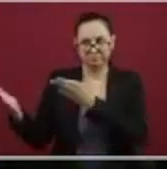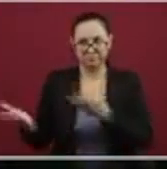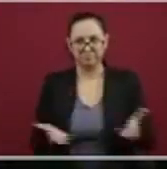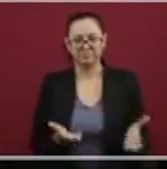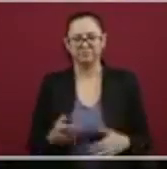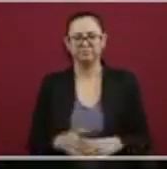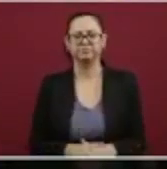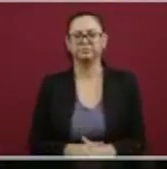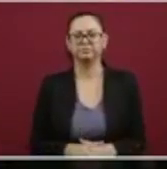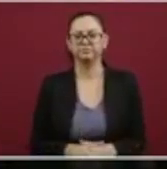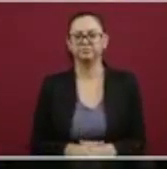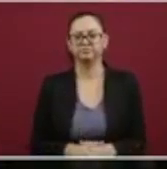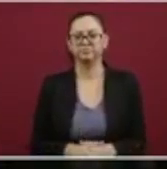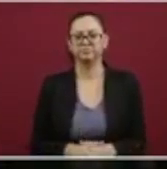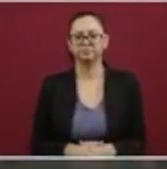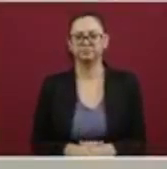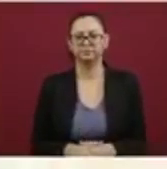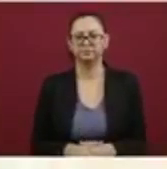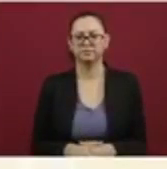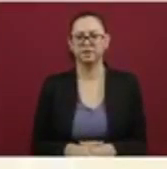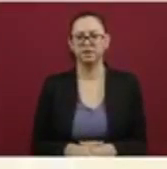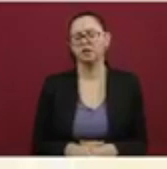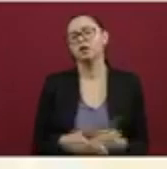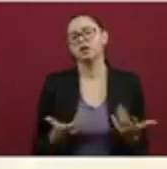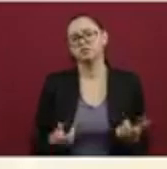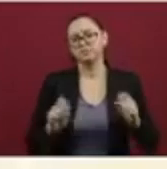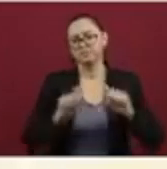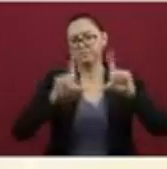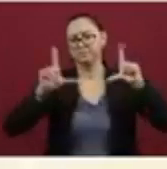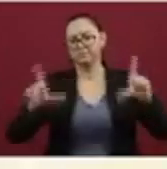Dejamos aquí la página de internet,